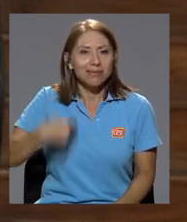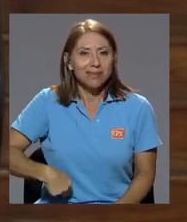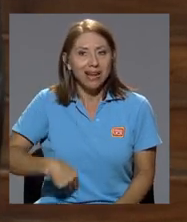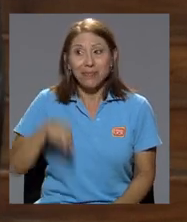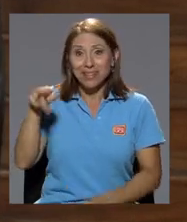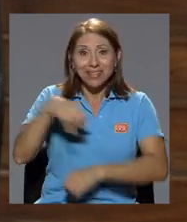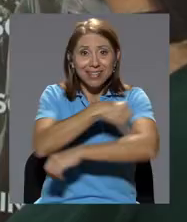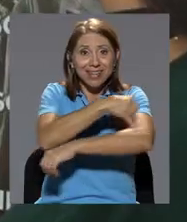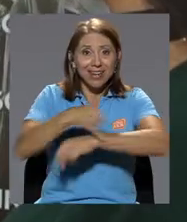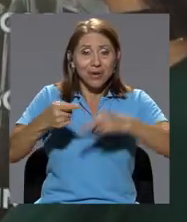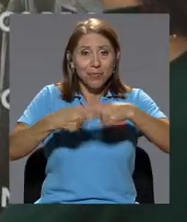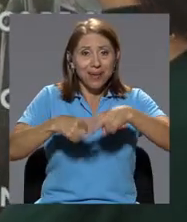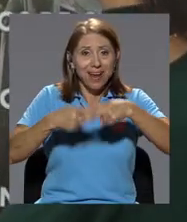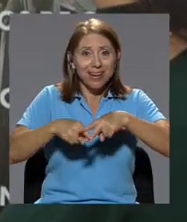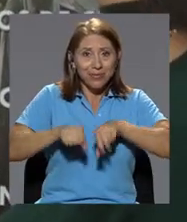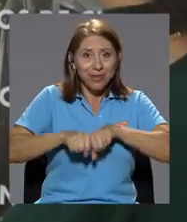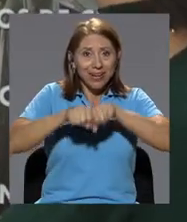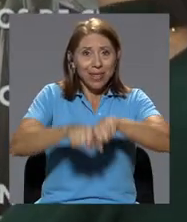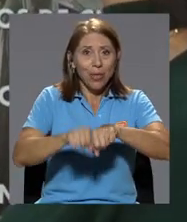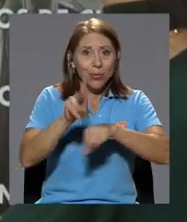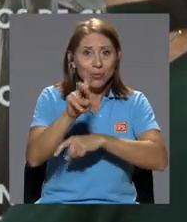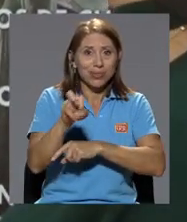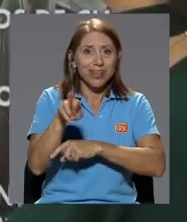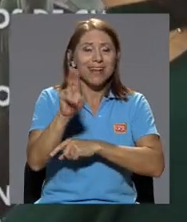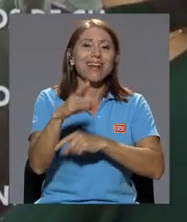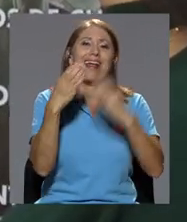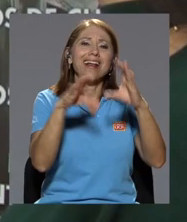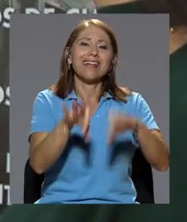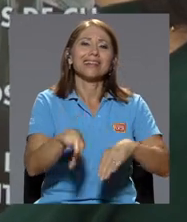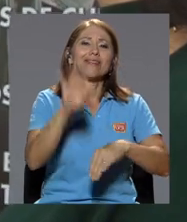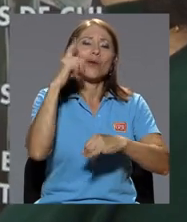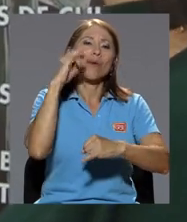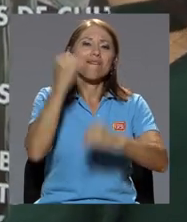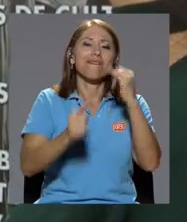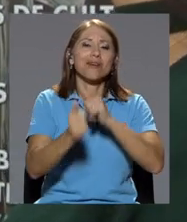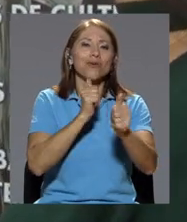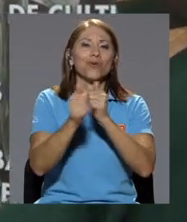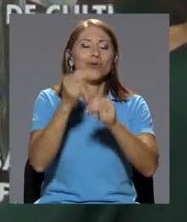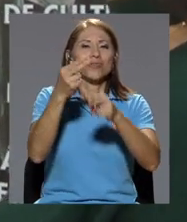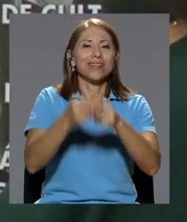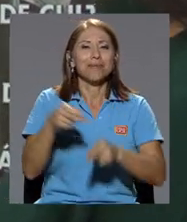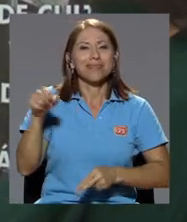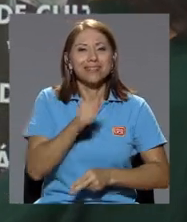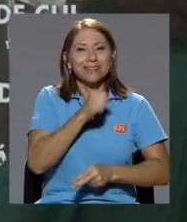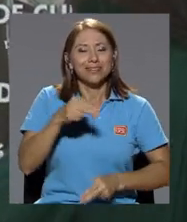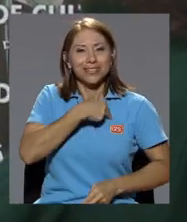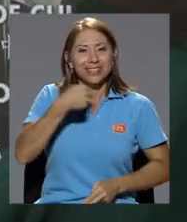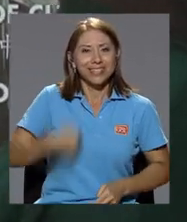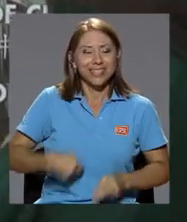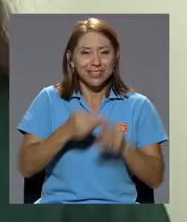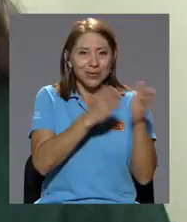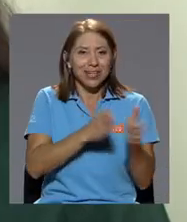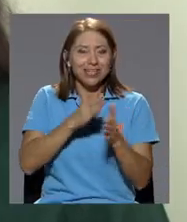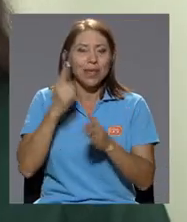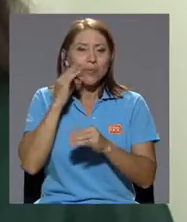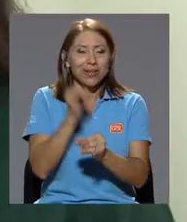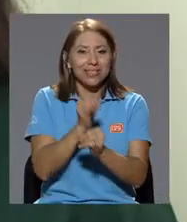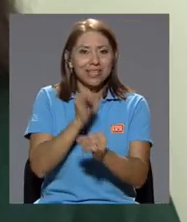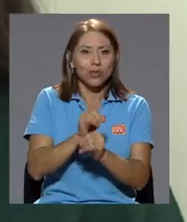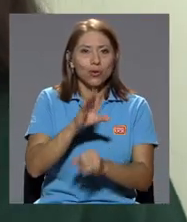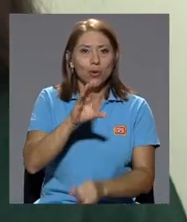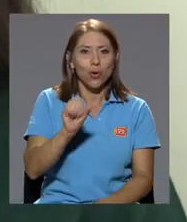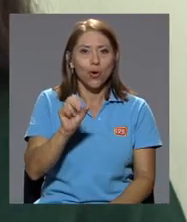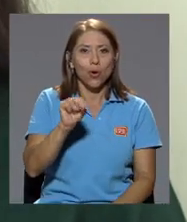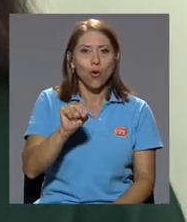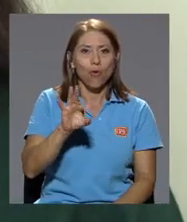este ingeniero mecánico graduado de la uv se reclasificará para la final del concurso canciones chinas organizado por el instituto confucio